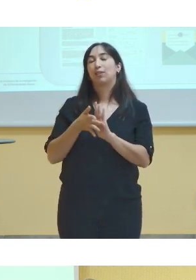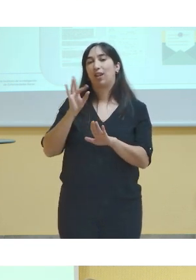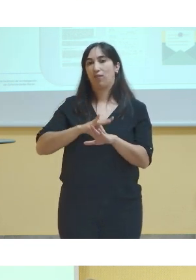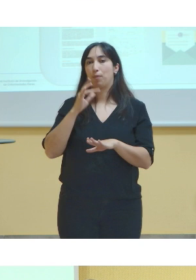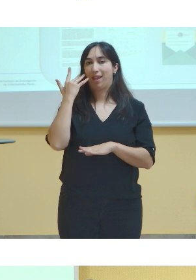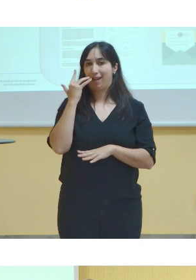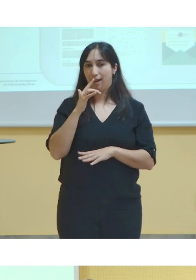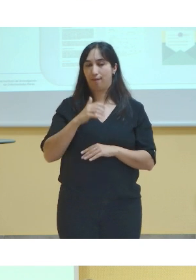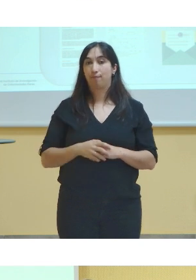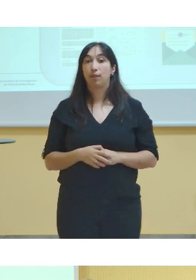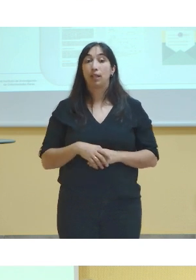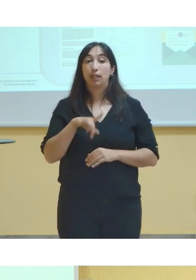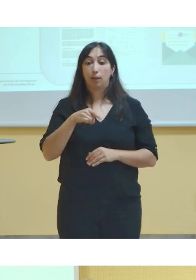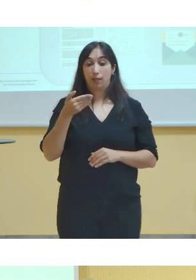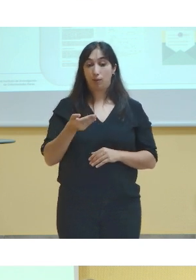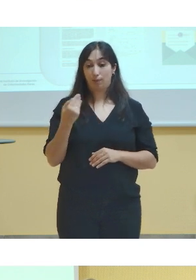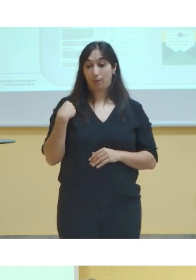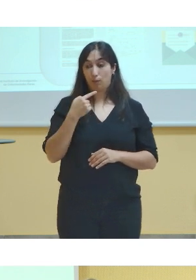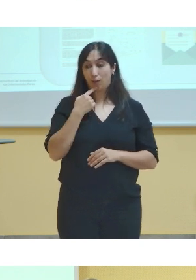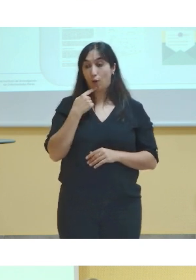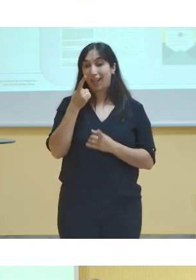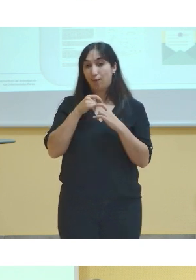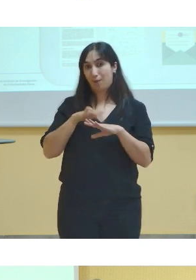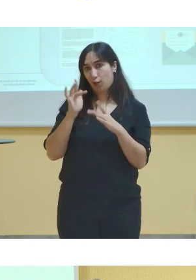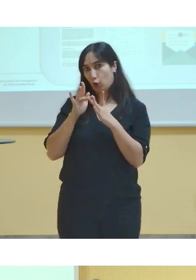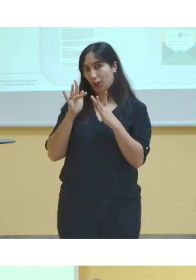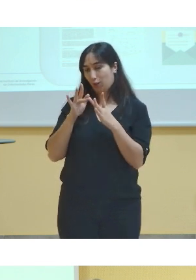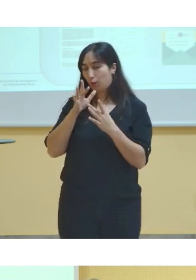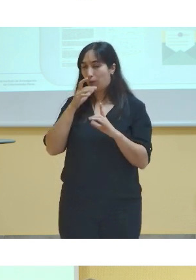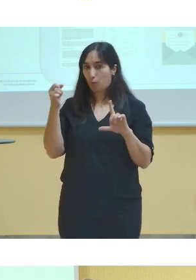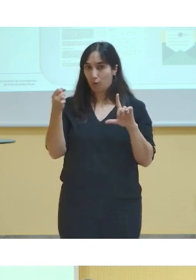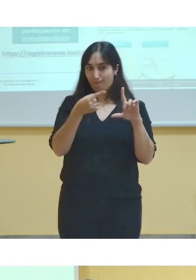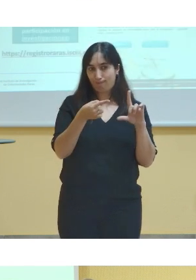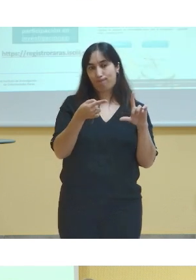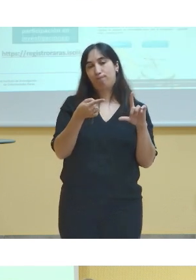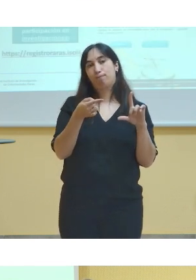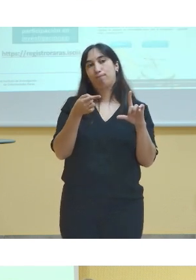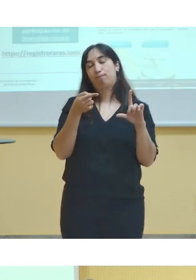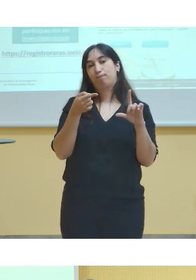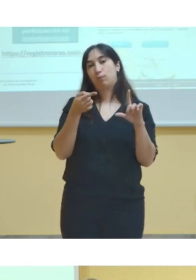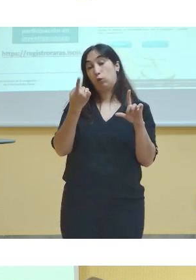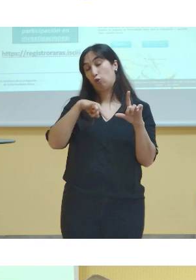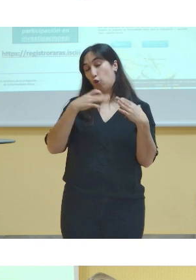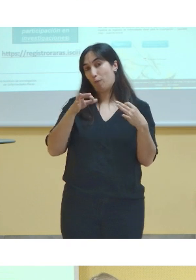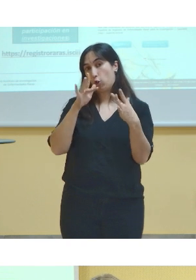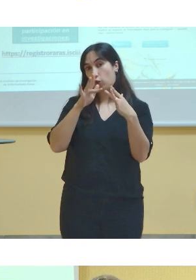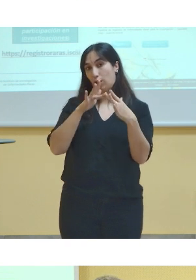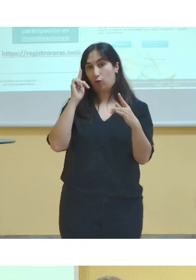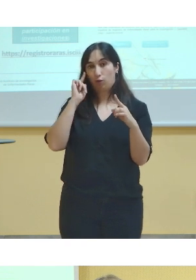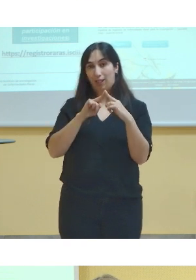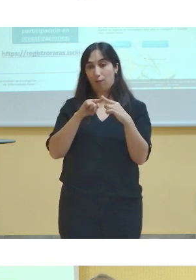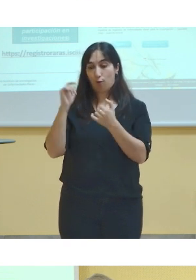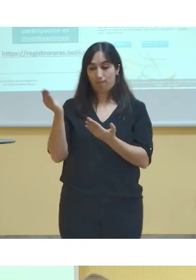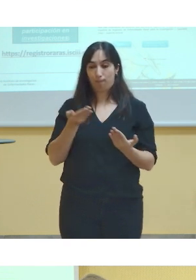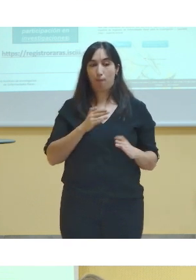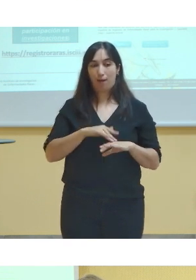rara. Y muy importante, como digo, los datos de contacto, ya que por vía correo electrónico es como normalmente contactamos para